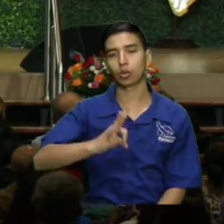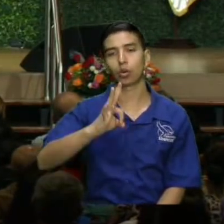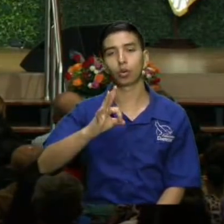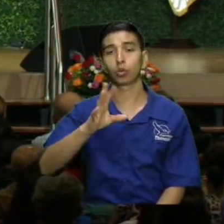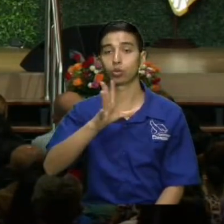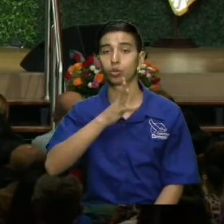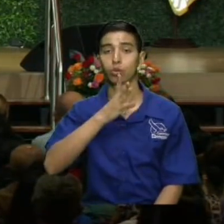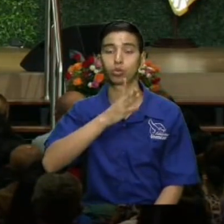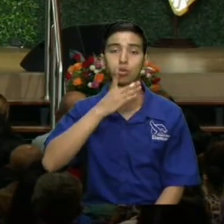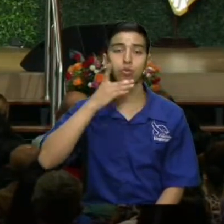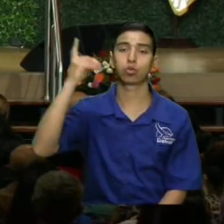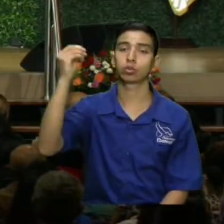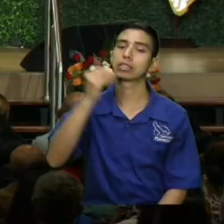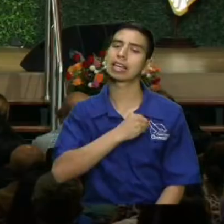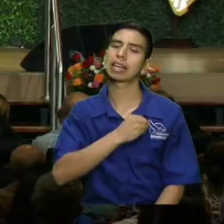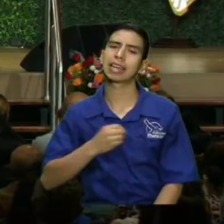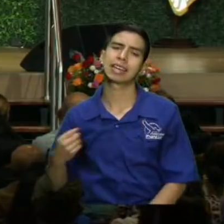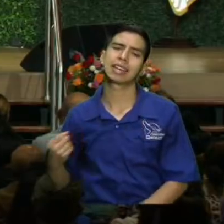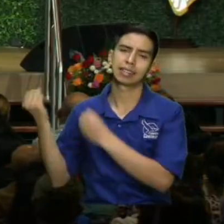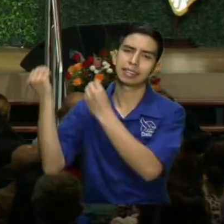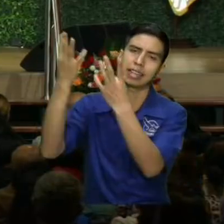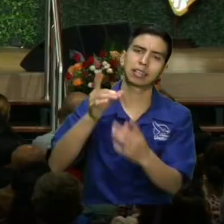perfecta.